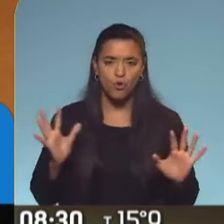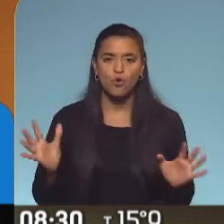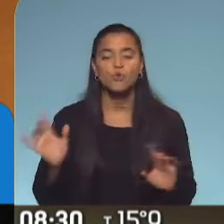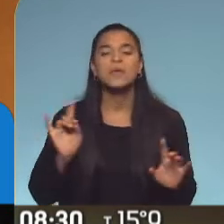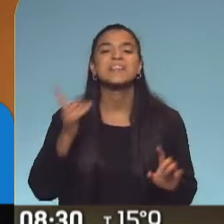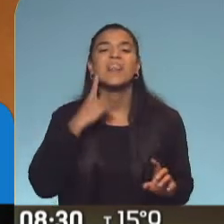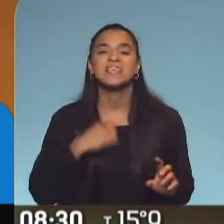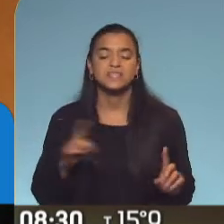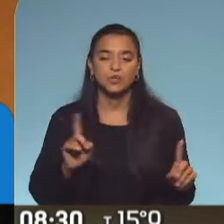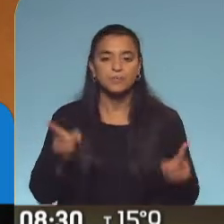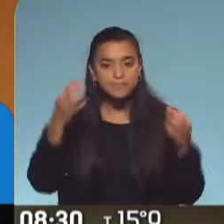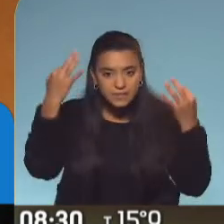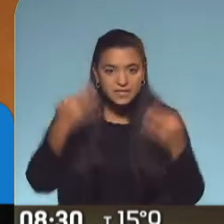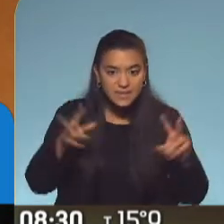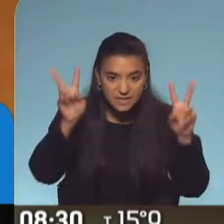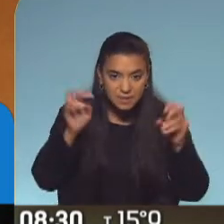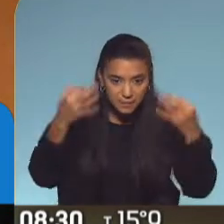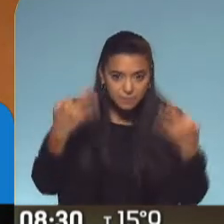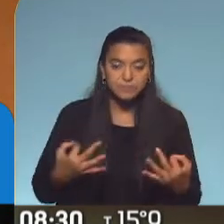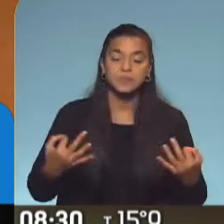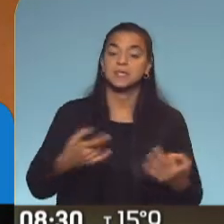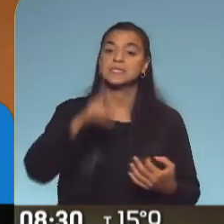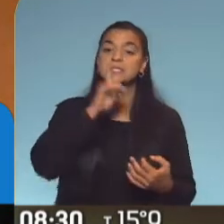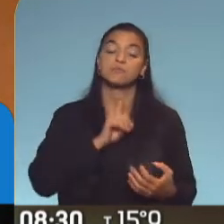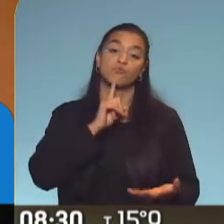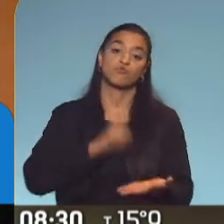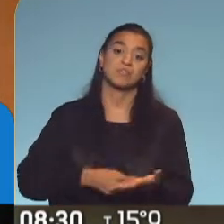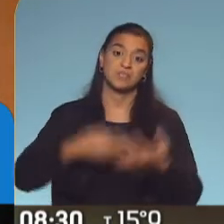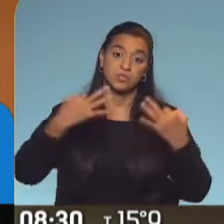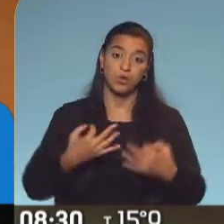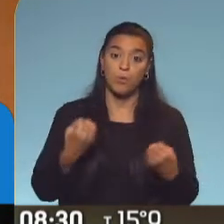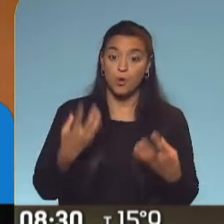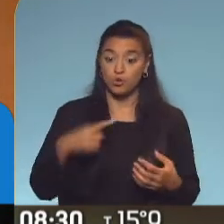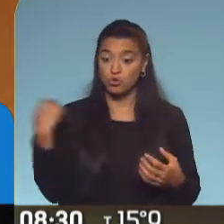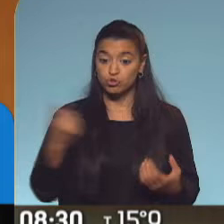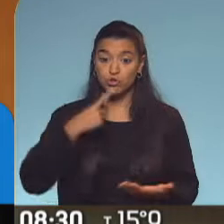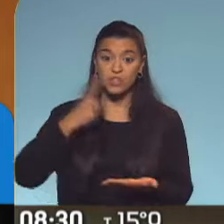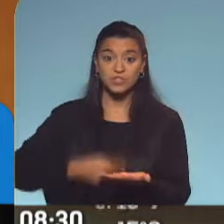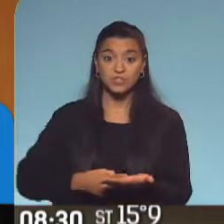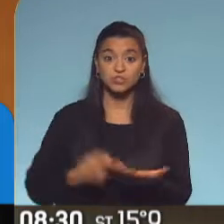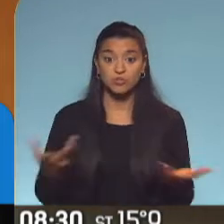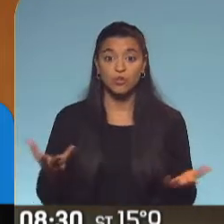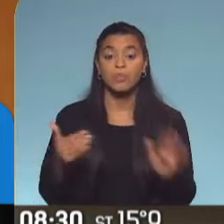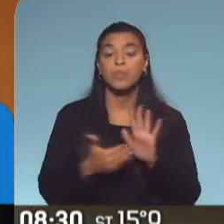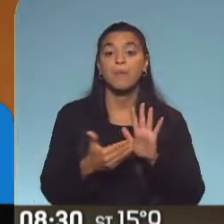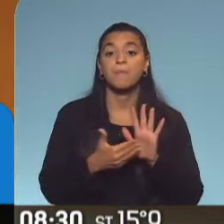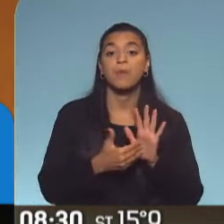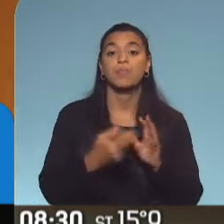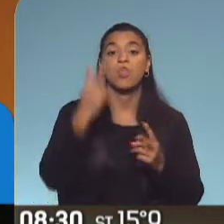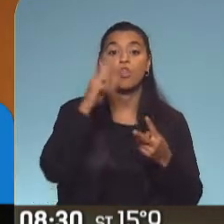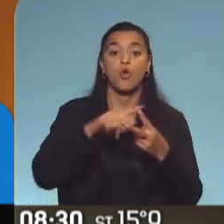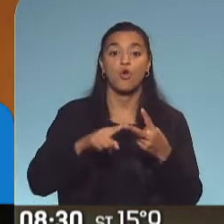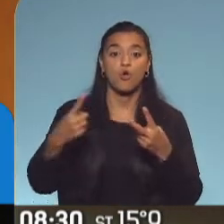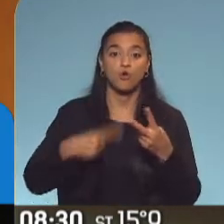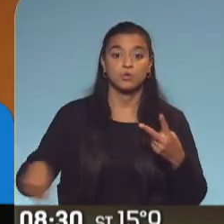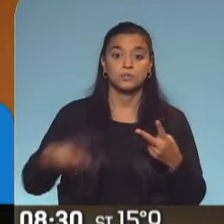deseo, es una cuestión de ser serios en la toma de decisión, porque cada decisión que adoptamos afecta estos dos valores que